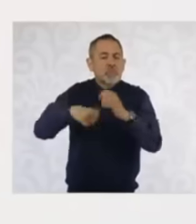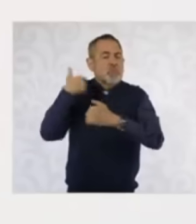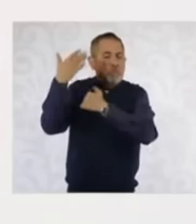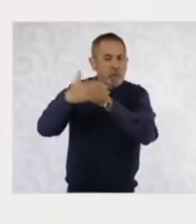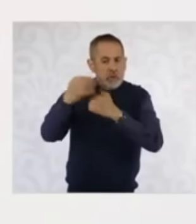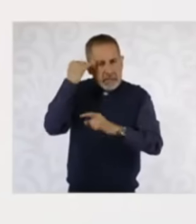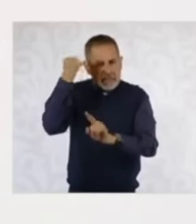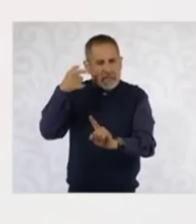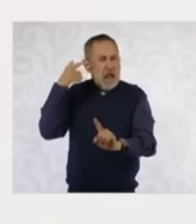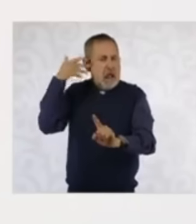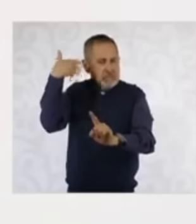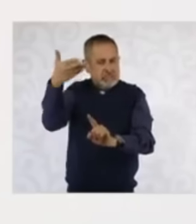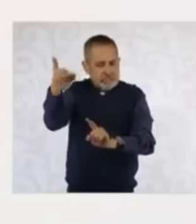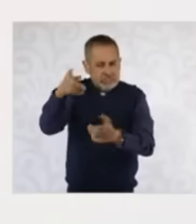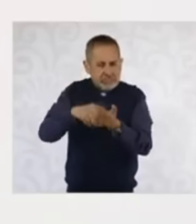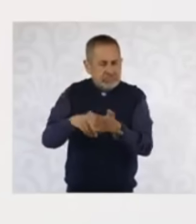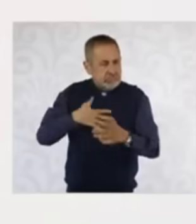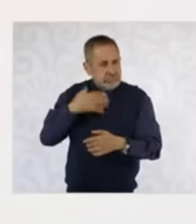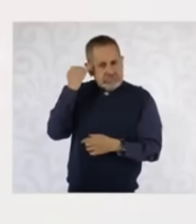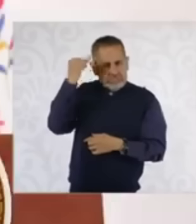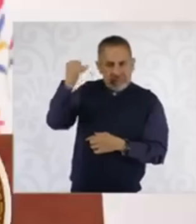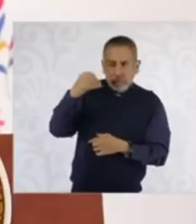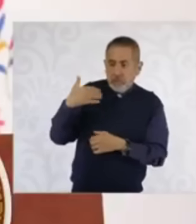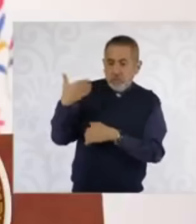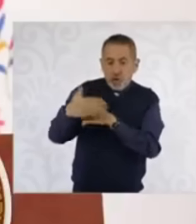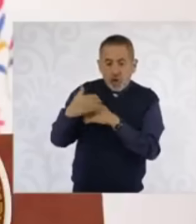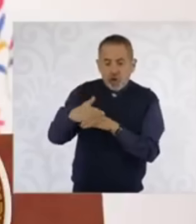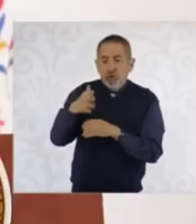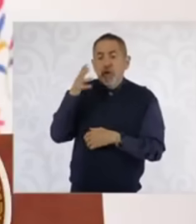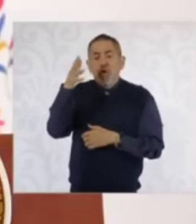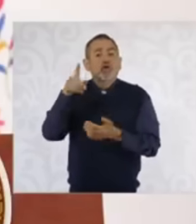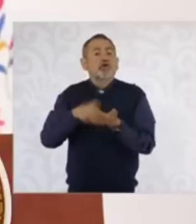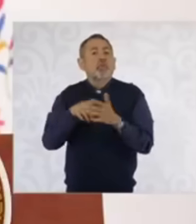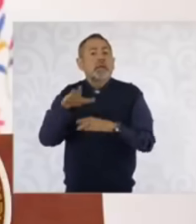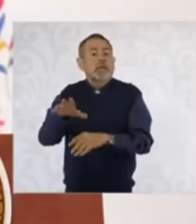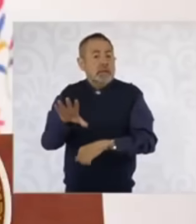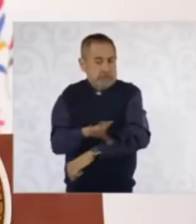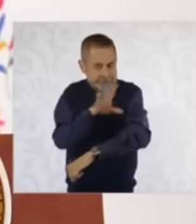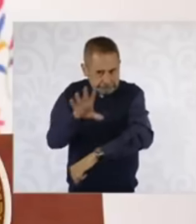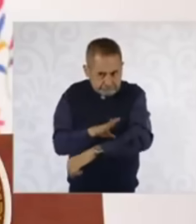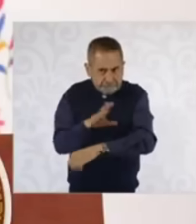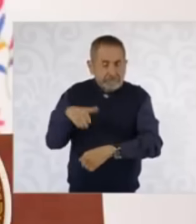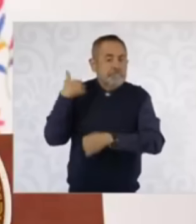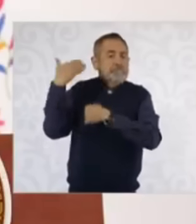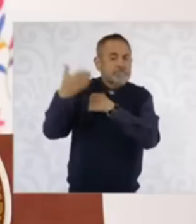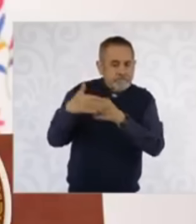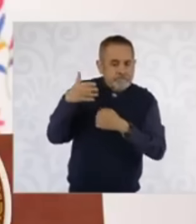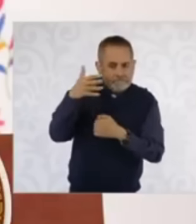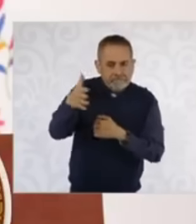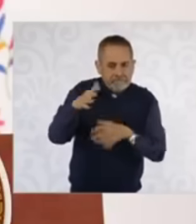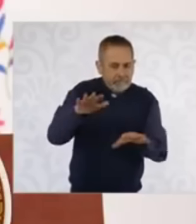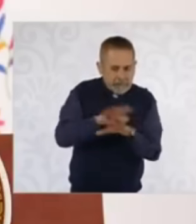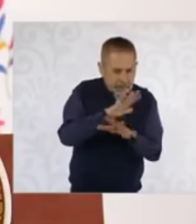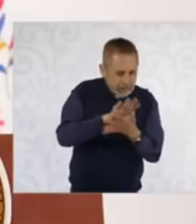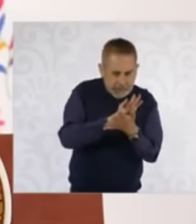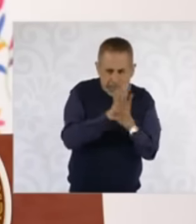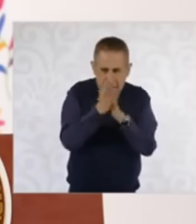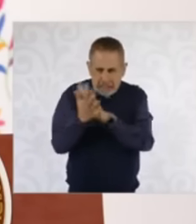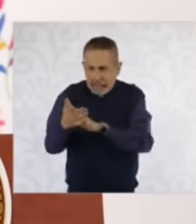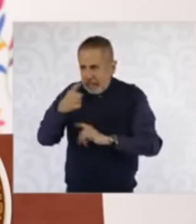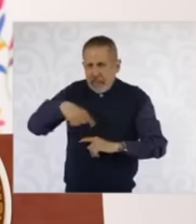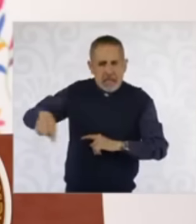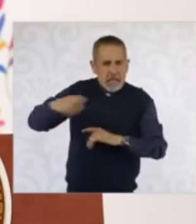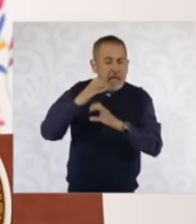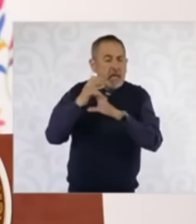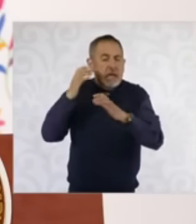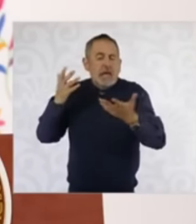asunto. Nuestra presidenta ha establecido que, si bien es cierto que no va a dar ese incremento del 25%, sí se va a dar un incremento por arriba